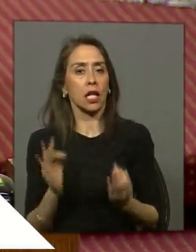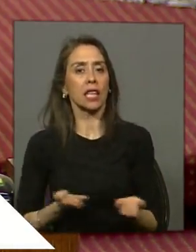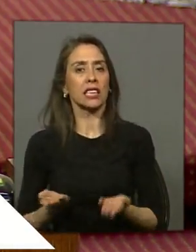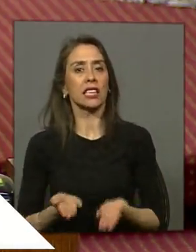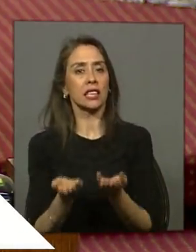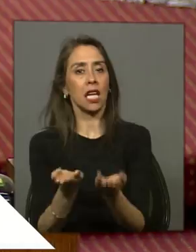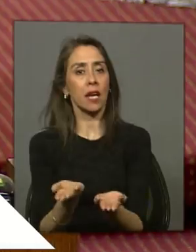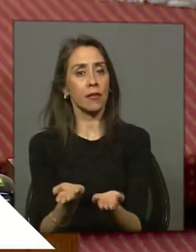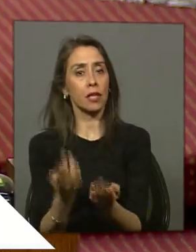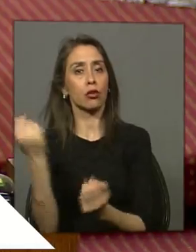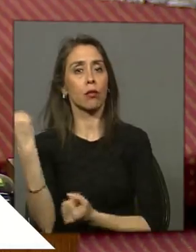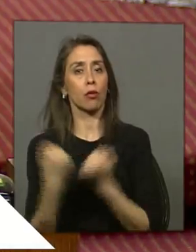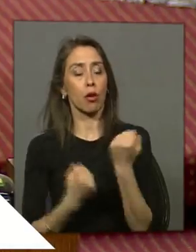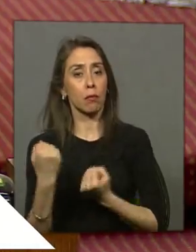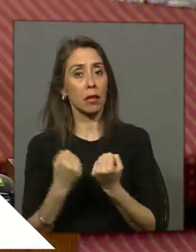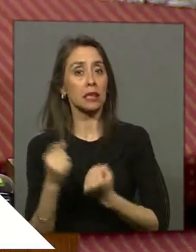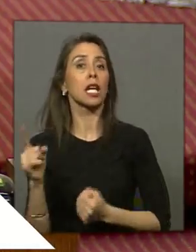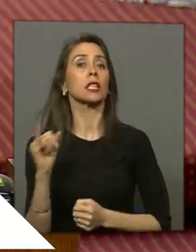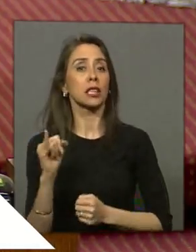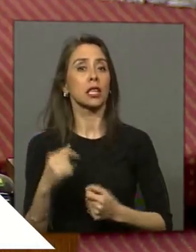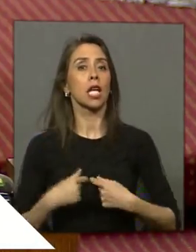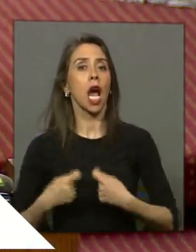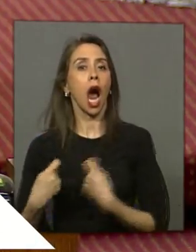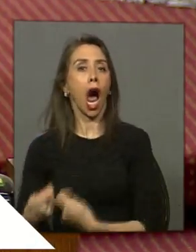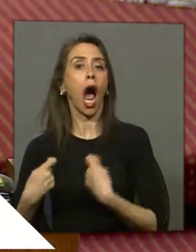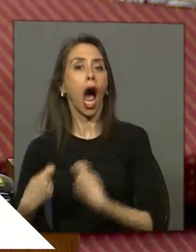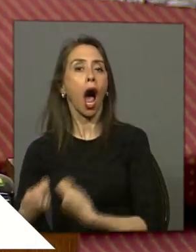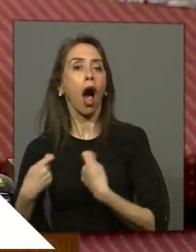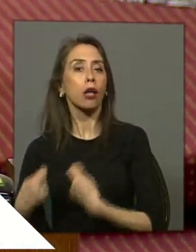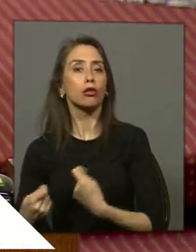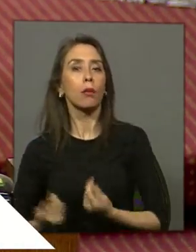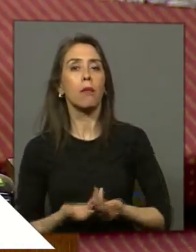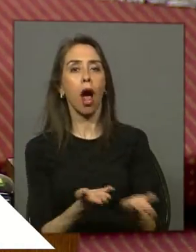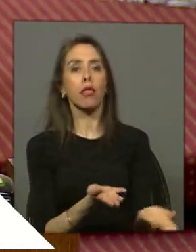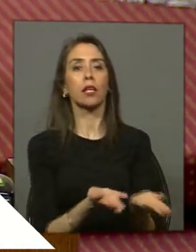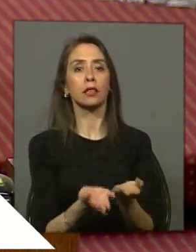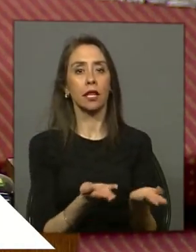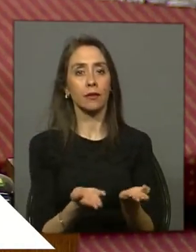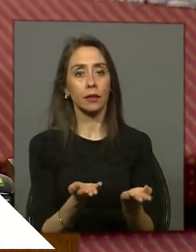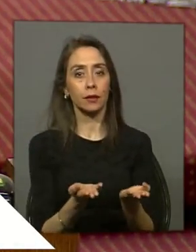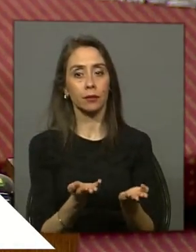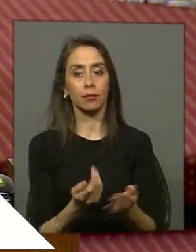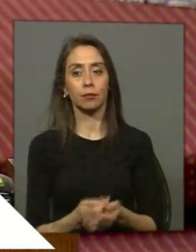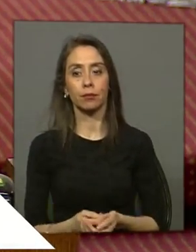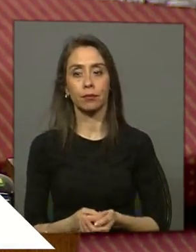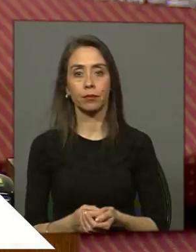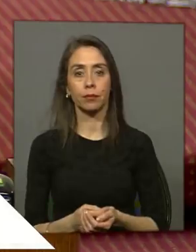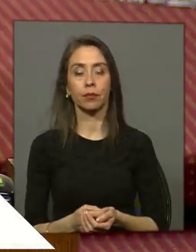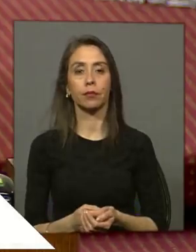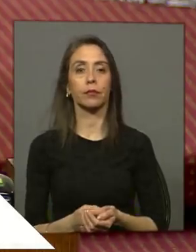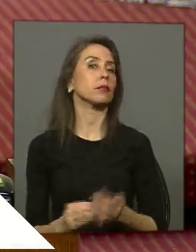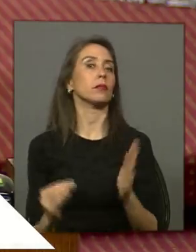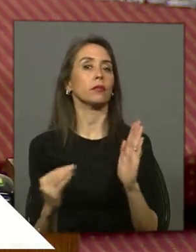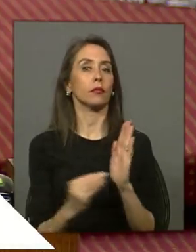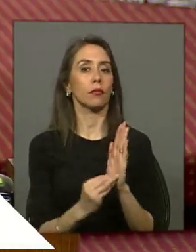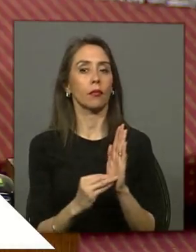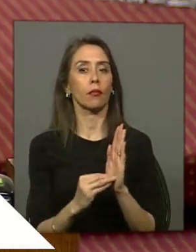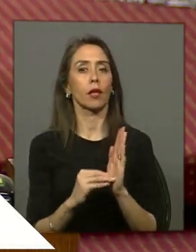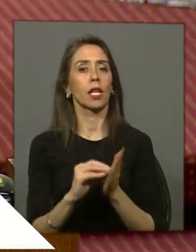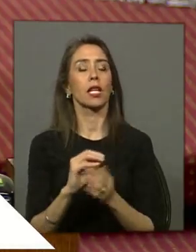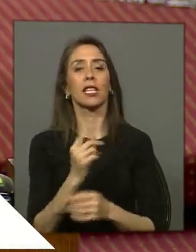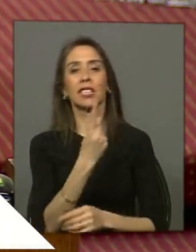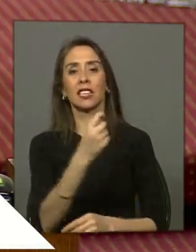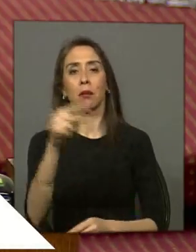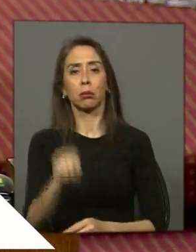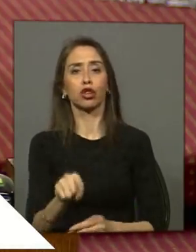un proveedor que sí está asumiendo costos por el referido servicio. Por otro lado, haber impuesto una total gratuidad